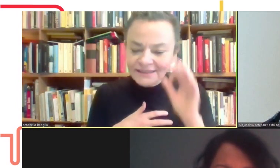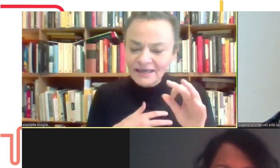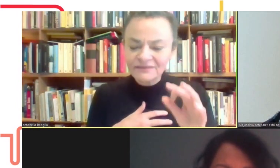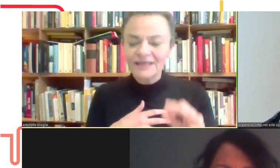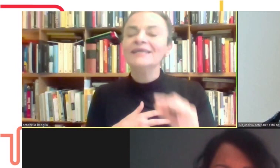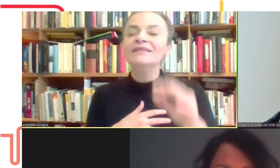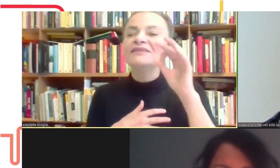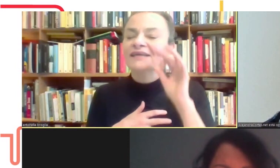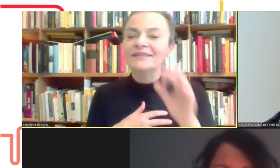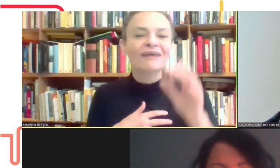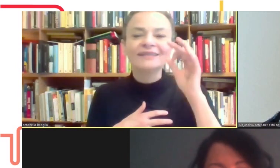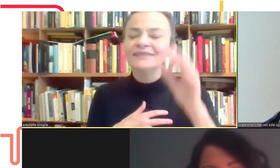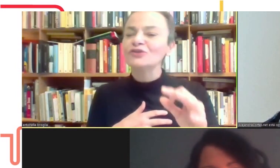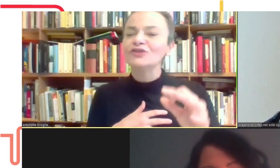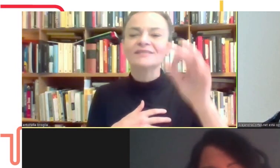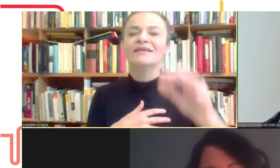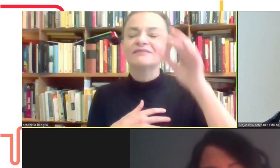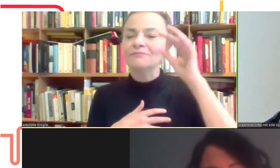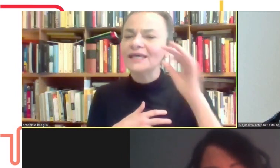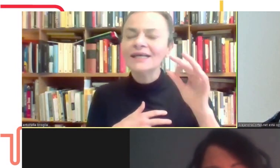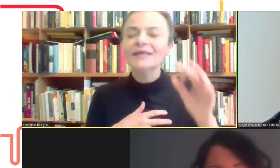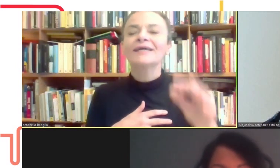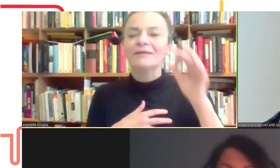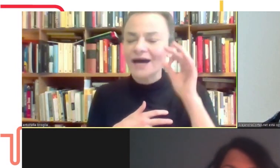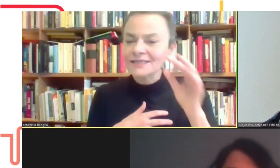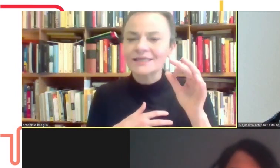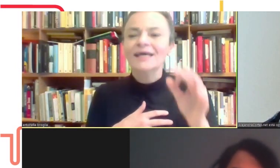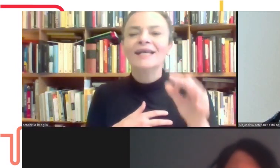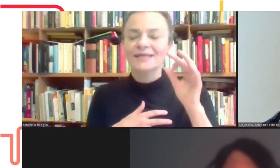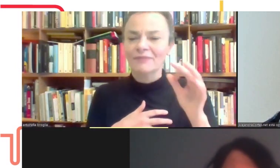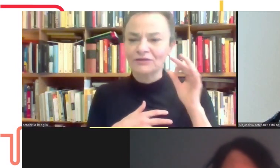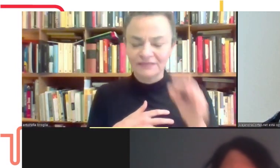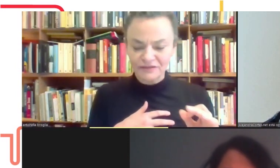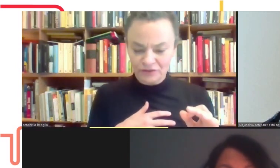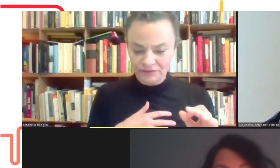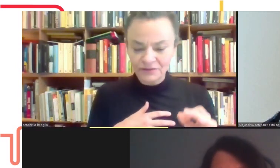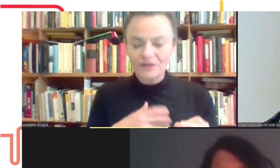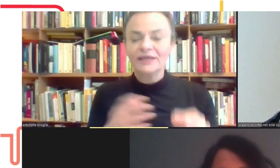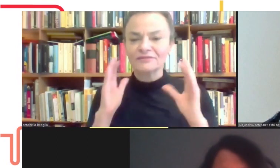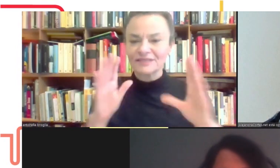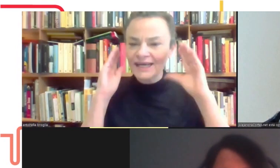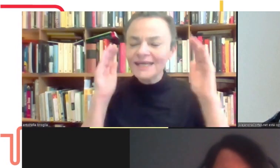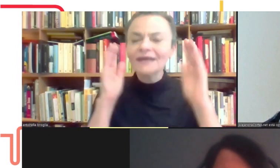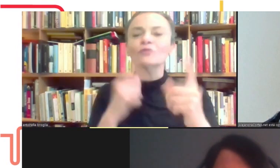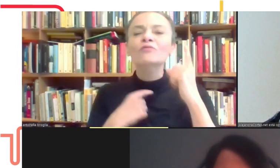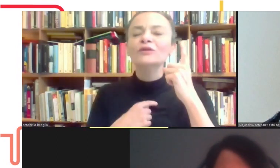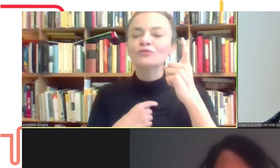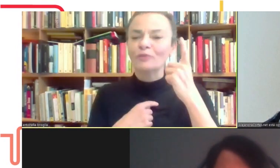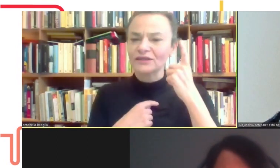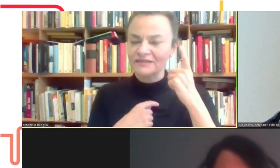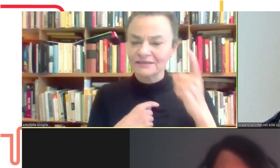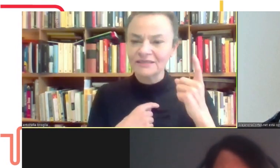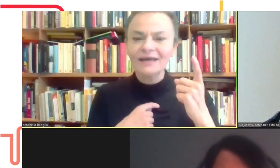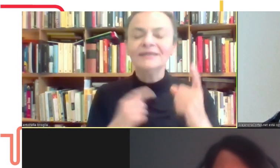las 10 iniciativas dentro de las 10.000 que más le han llamado la atención. Entonces ella, un